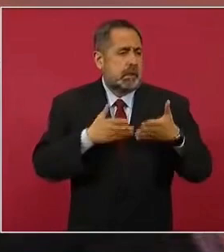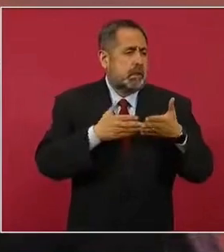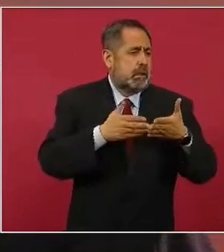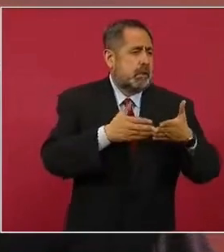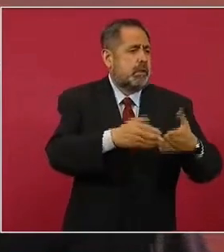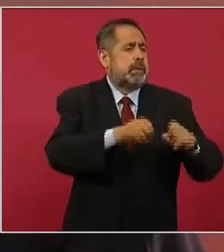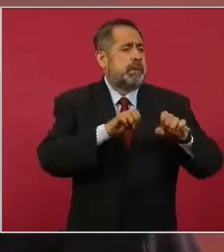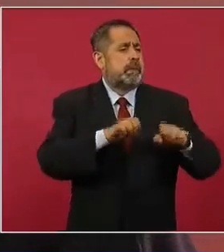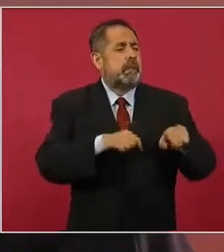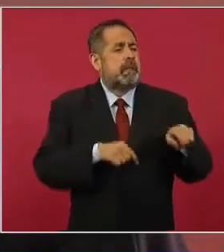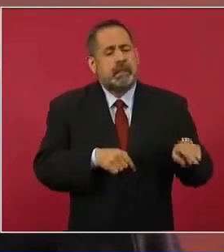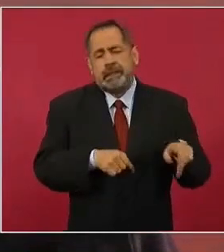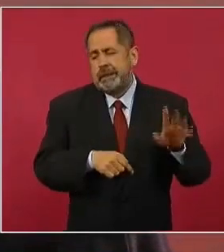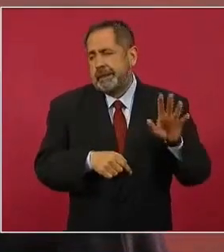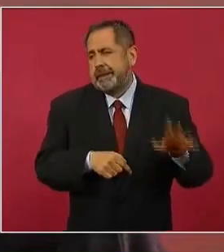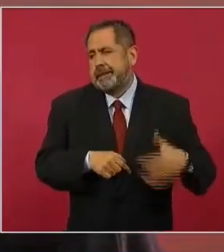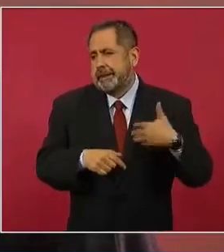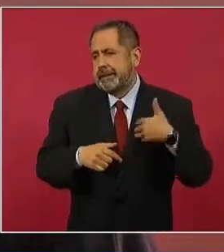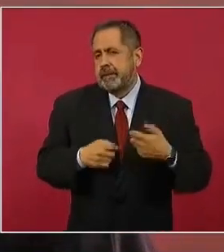yates.